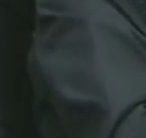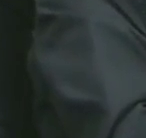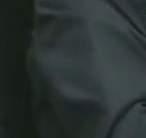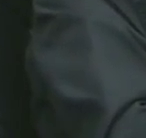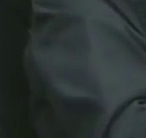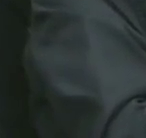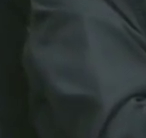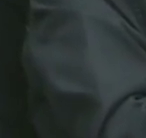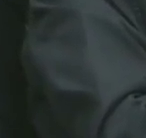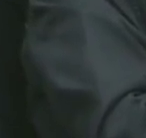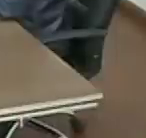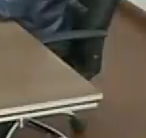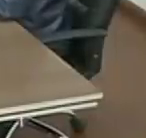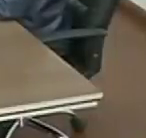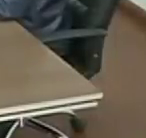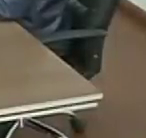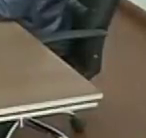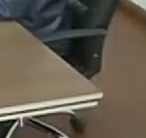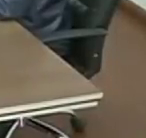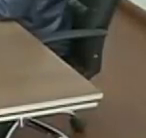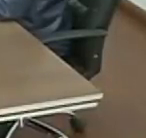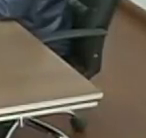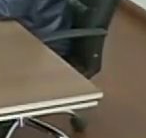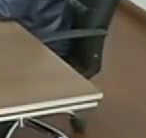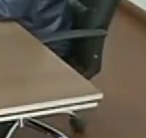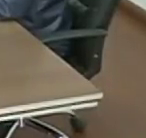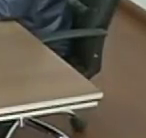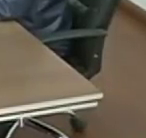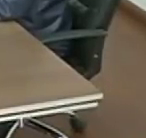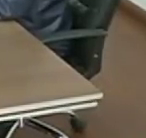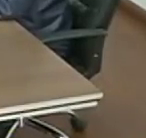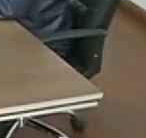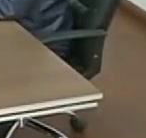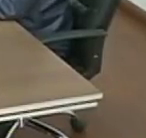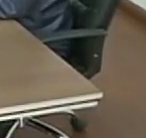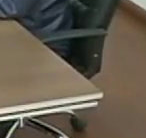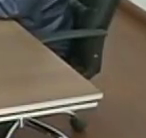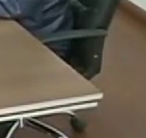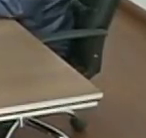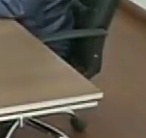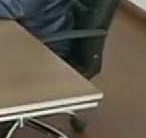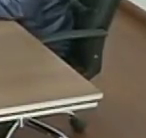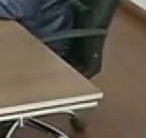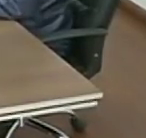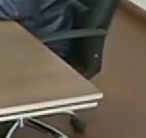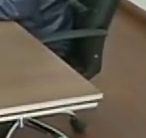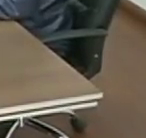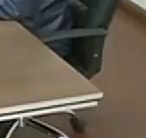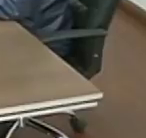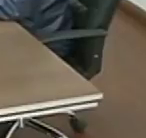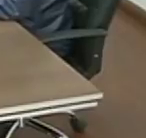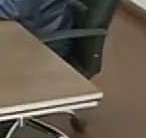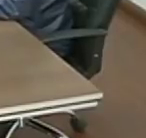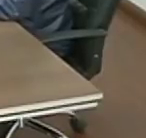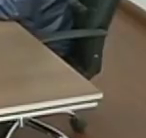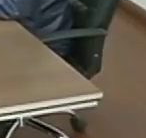muy temprano verificamos la instalación del 100% de los centros electorales del